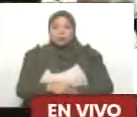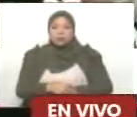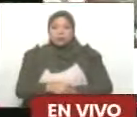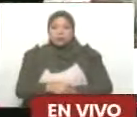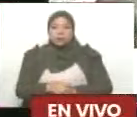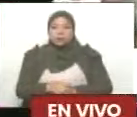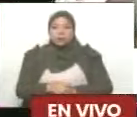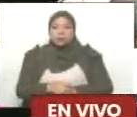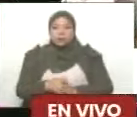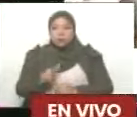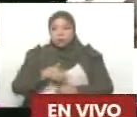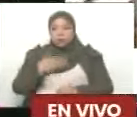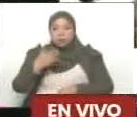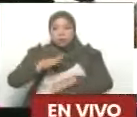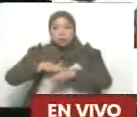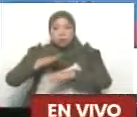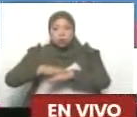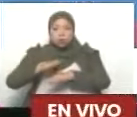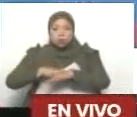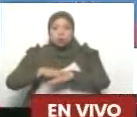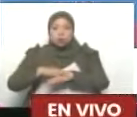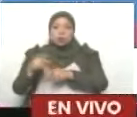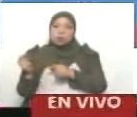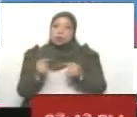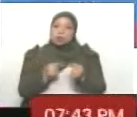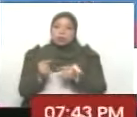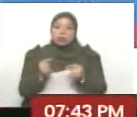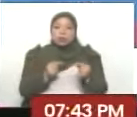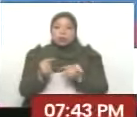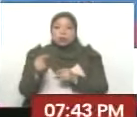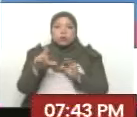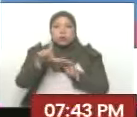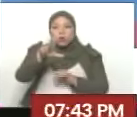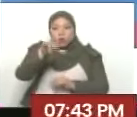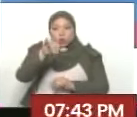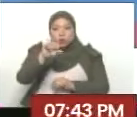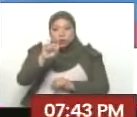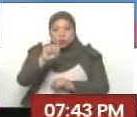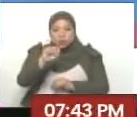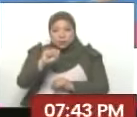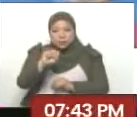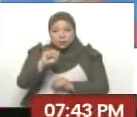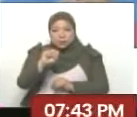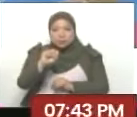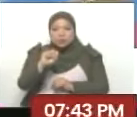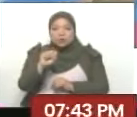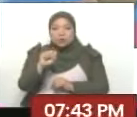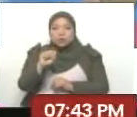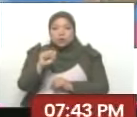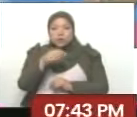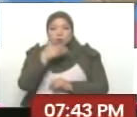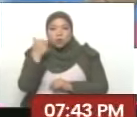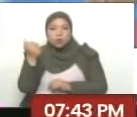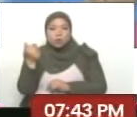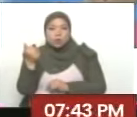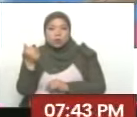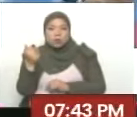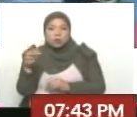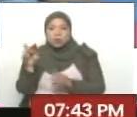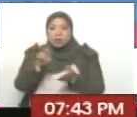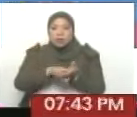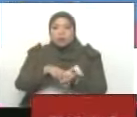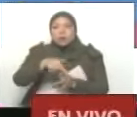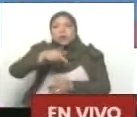¿Puedo pedir un comodín? Ya me sigue. Luis Guillermo García. Sí, no. Ya. ¿Comodín? Comodín. Que repite la